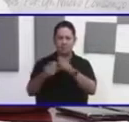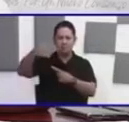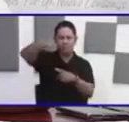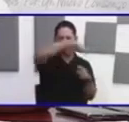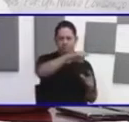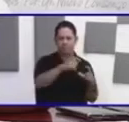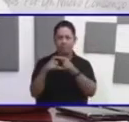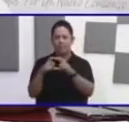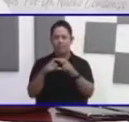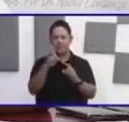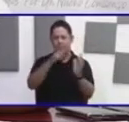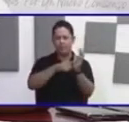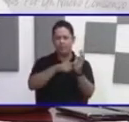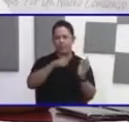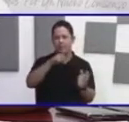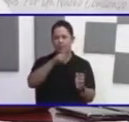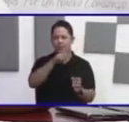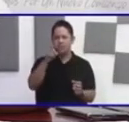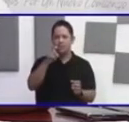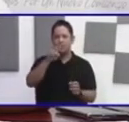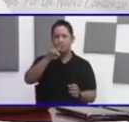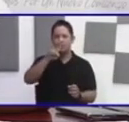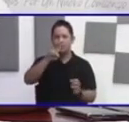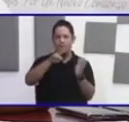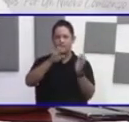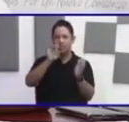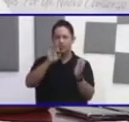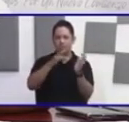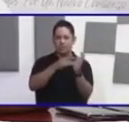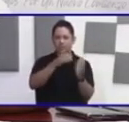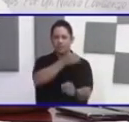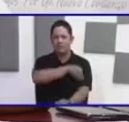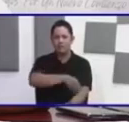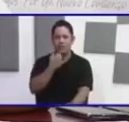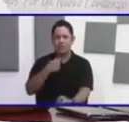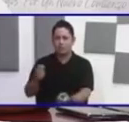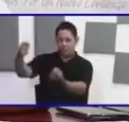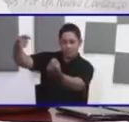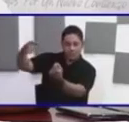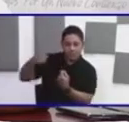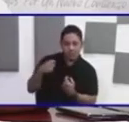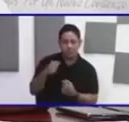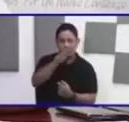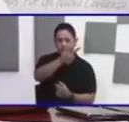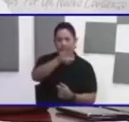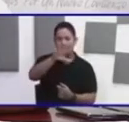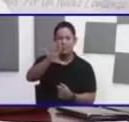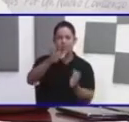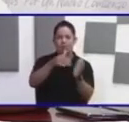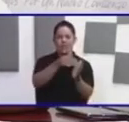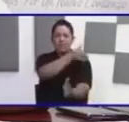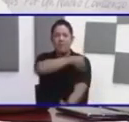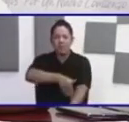más de 115,000 millones, nos deja hoy que no nos han entrado más de 35,000 millones de pesos. Y eso hace que